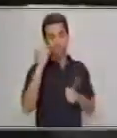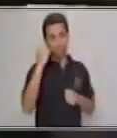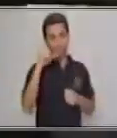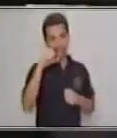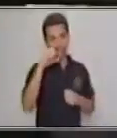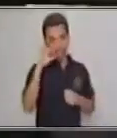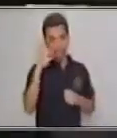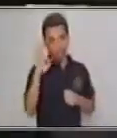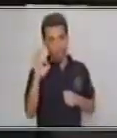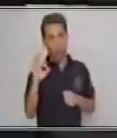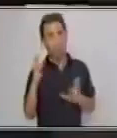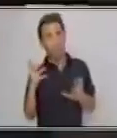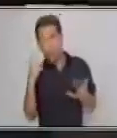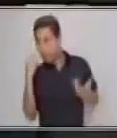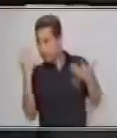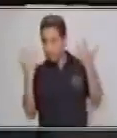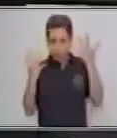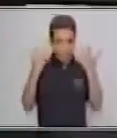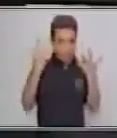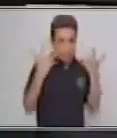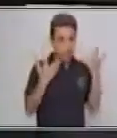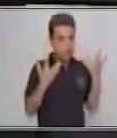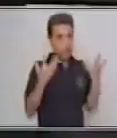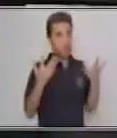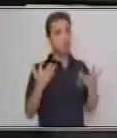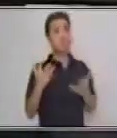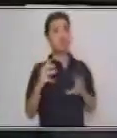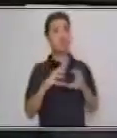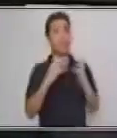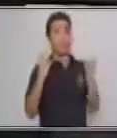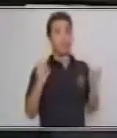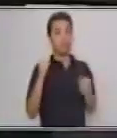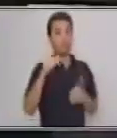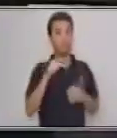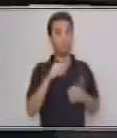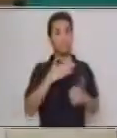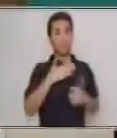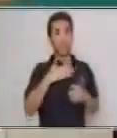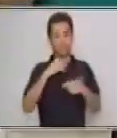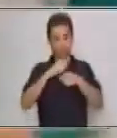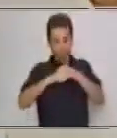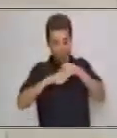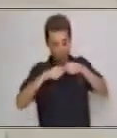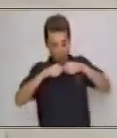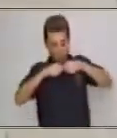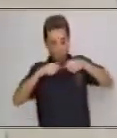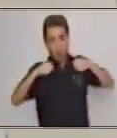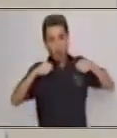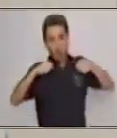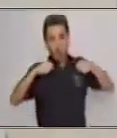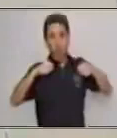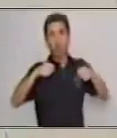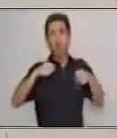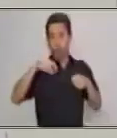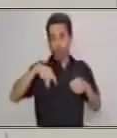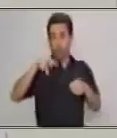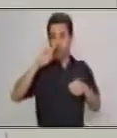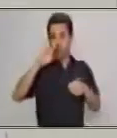a permitir llamarlo el nudo de nuestro texto